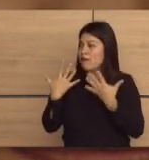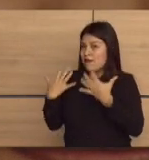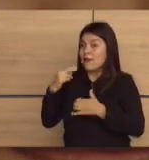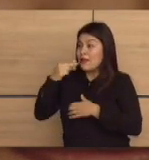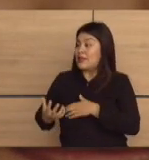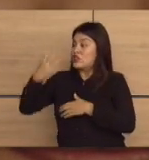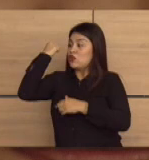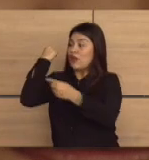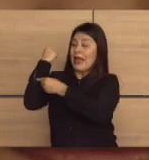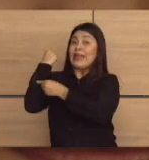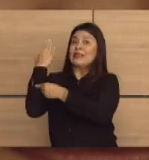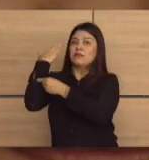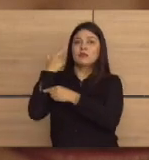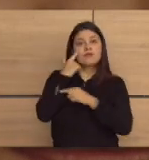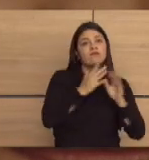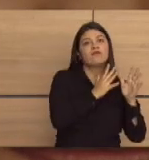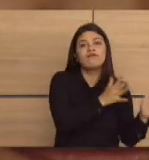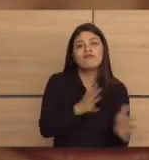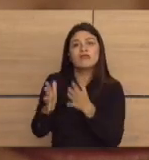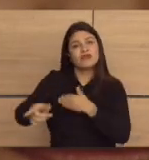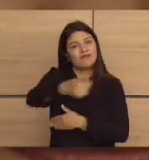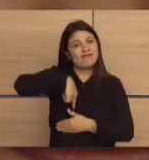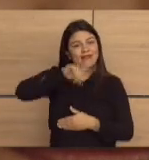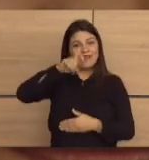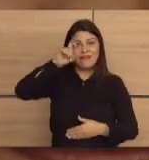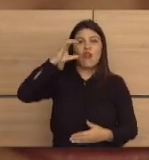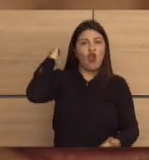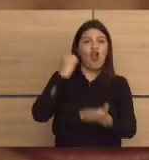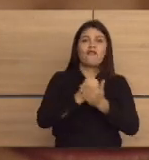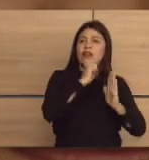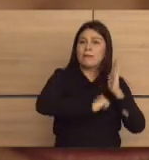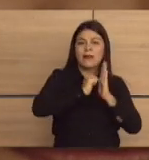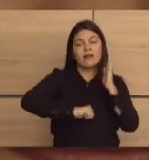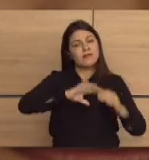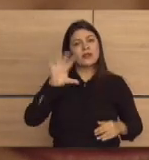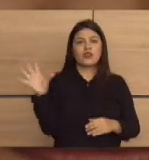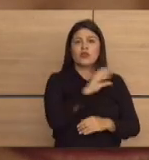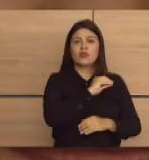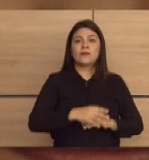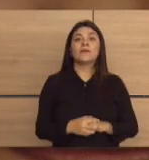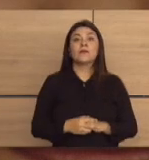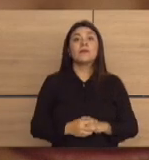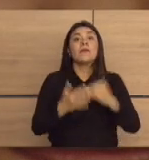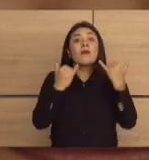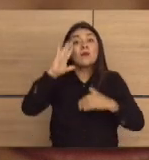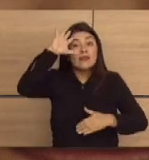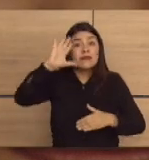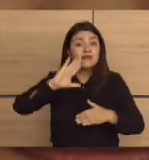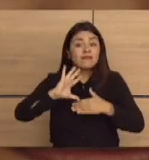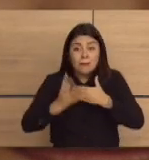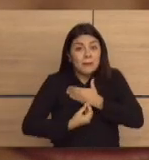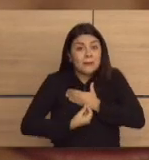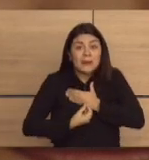una asignatura obligatoria en todos los establecimientos educativos. Esto es un patrimonio que